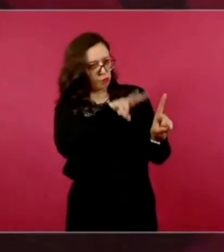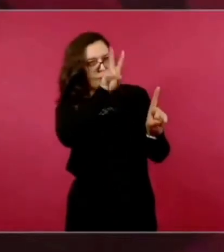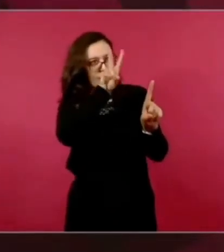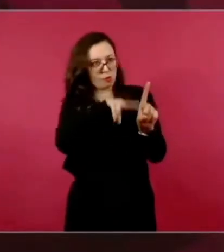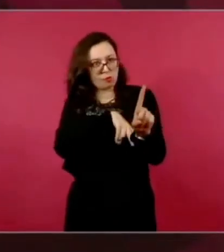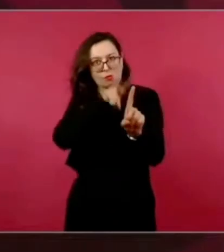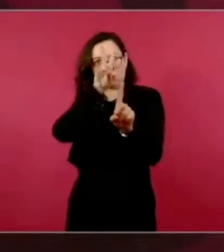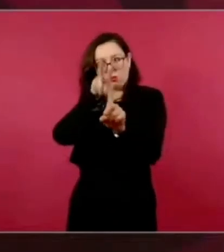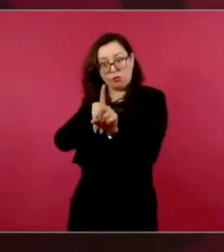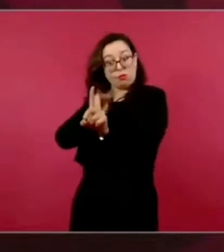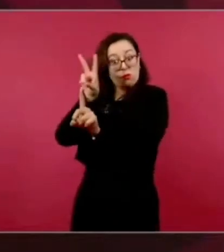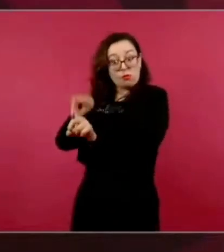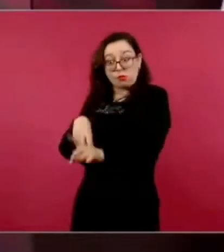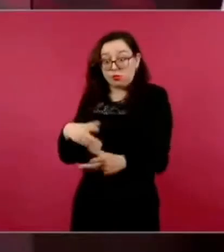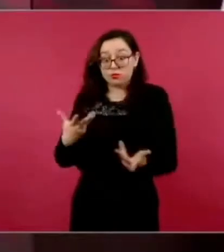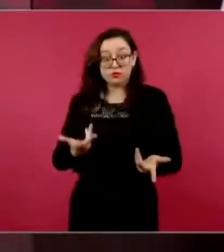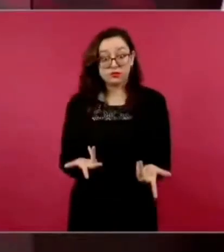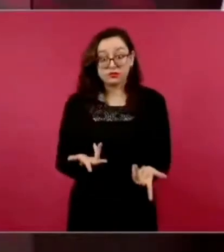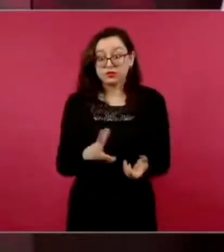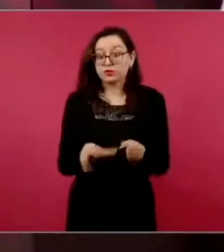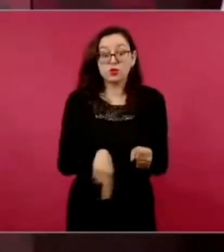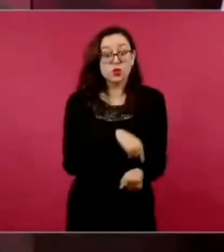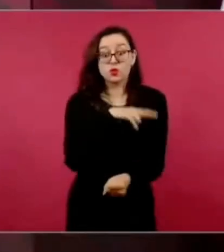Y otros,